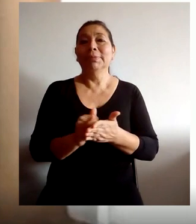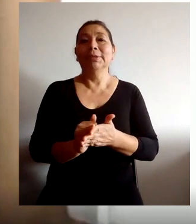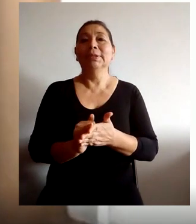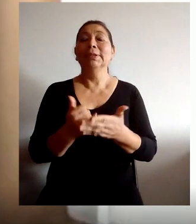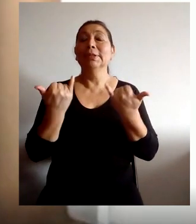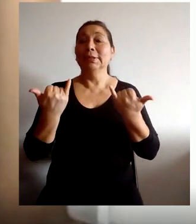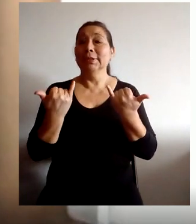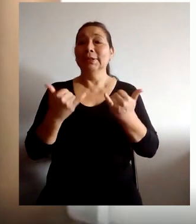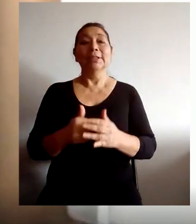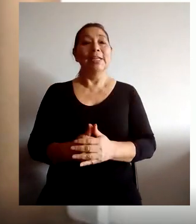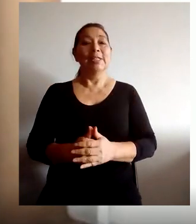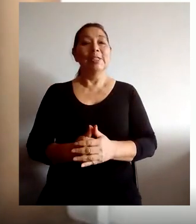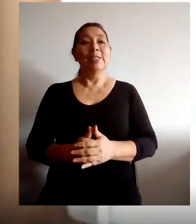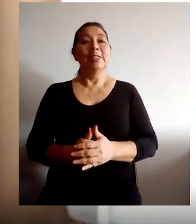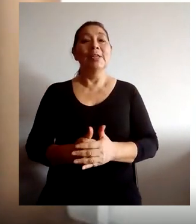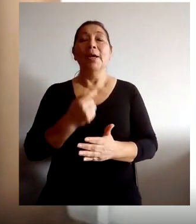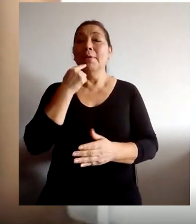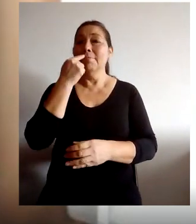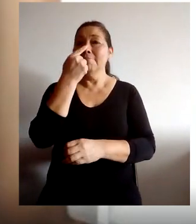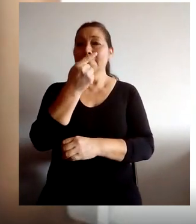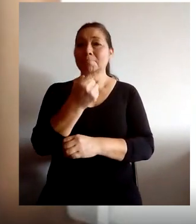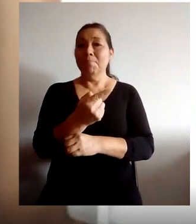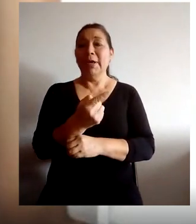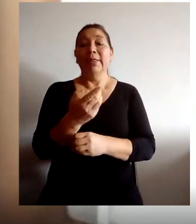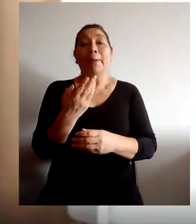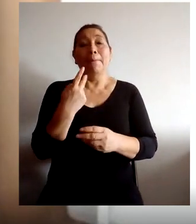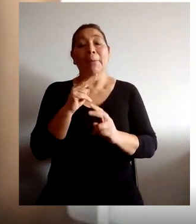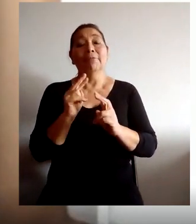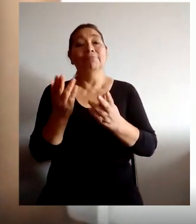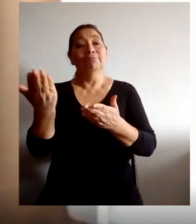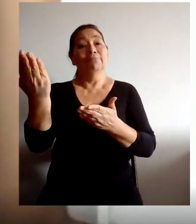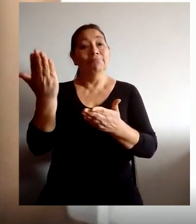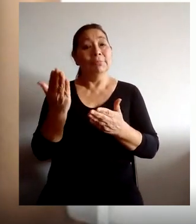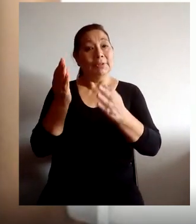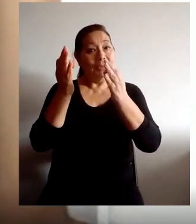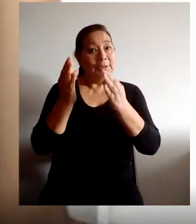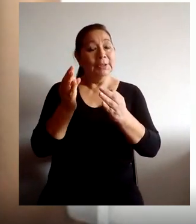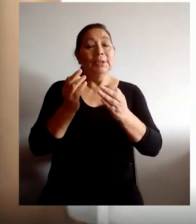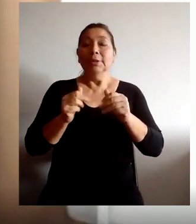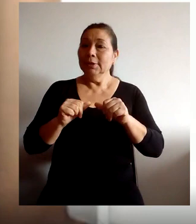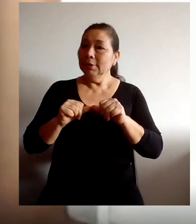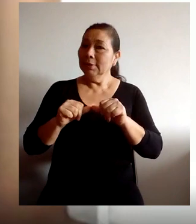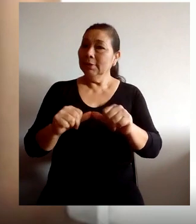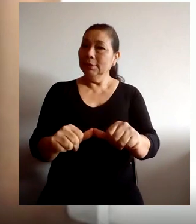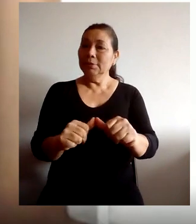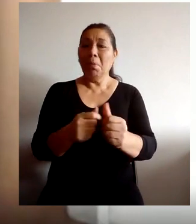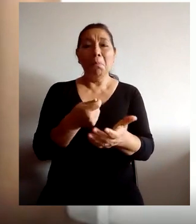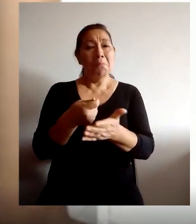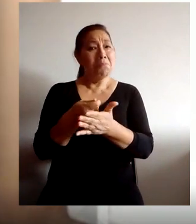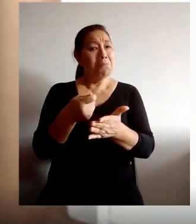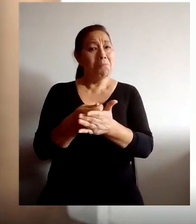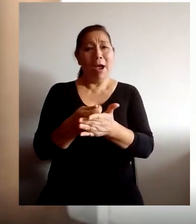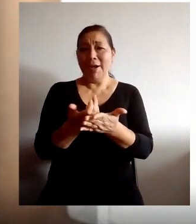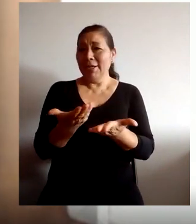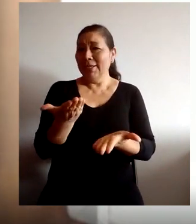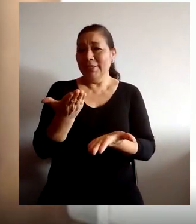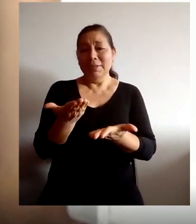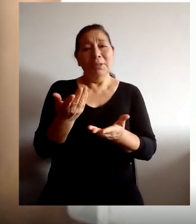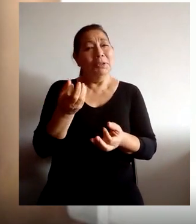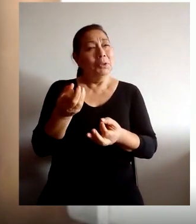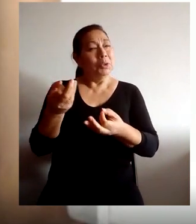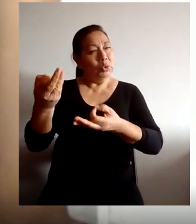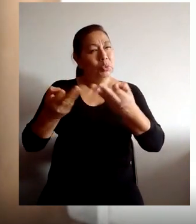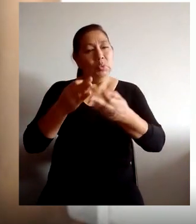vitalicia un monto en mérito de la liquidación emitida en febrero del año 1999.